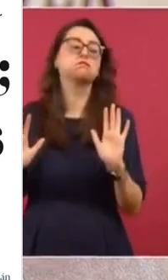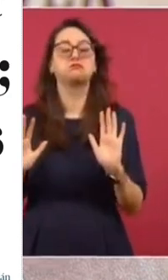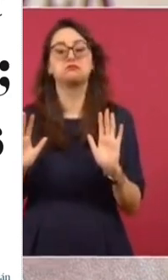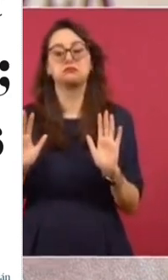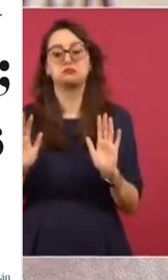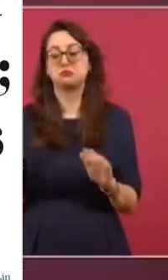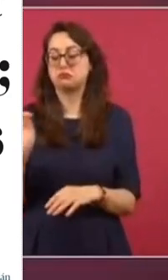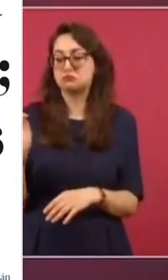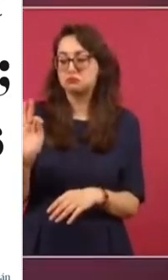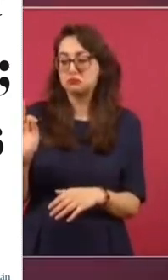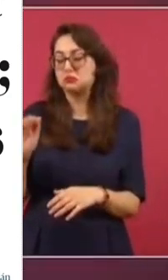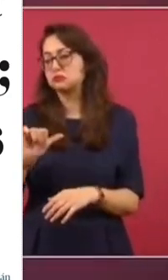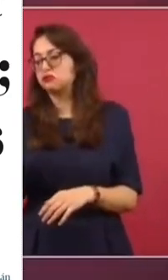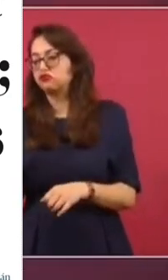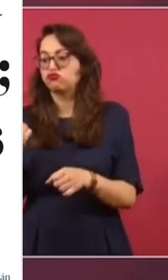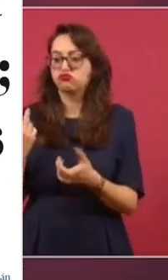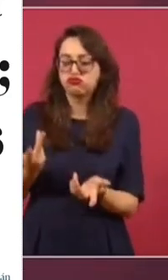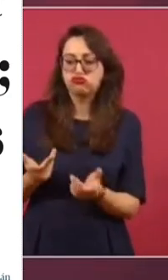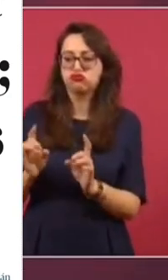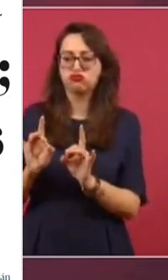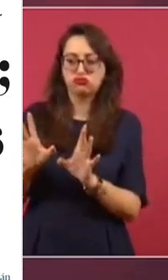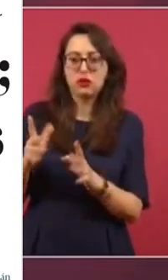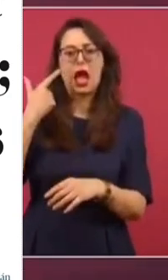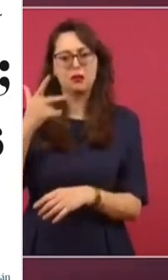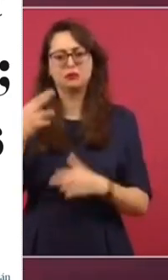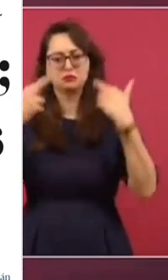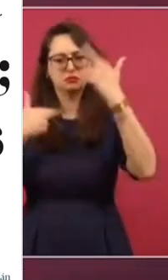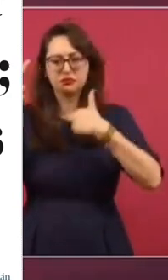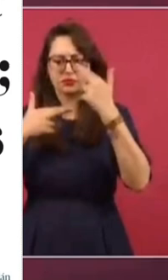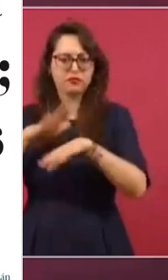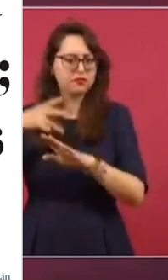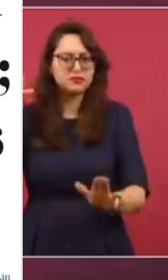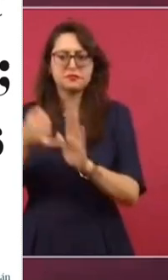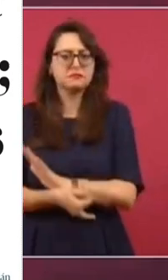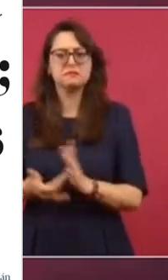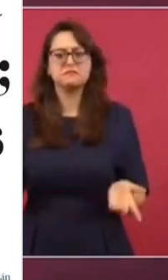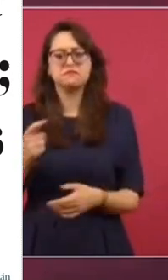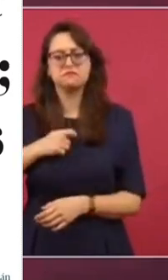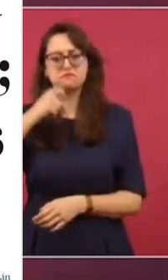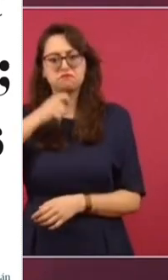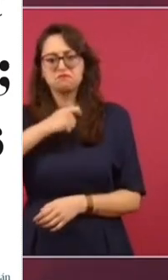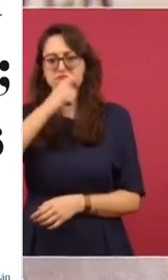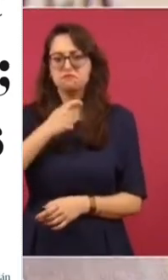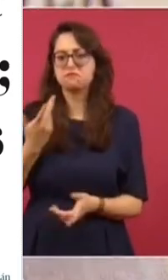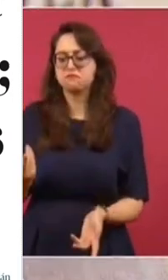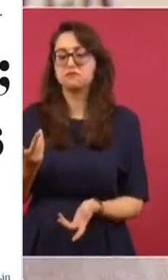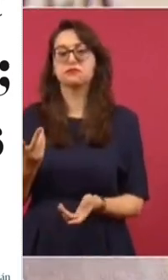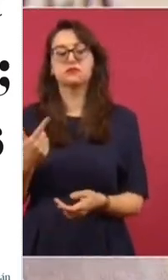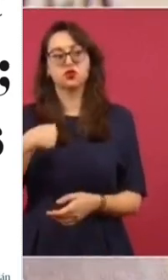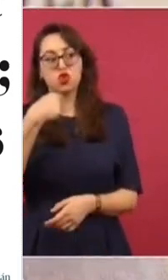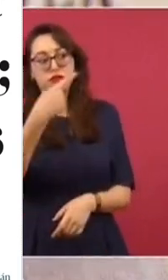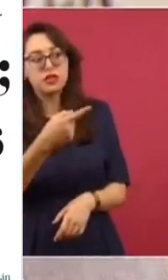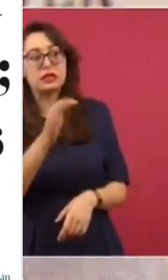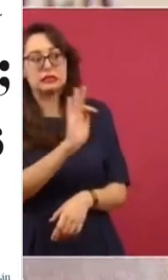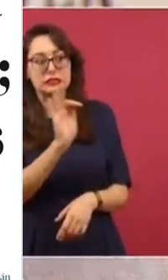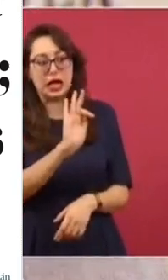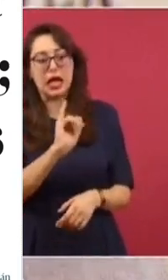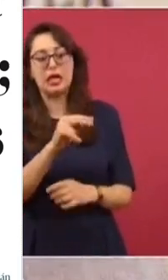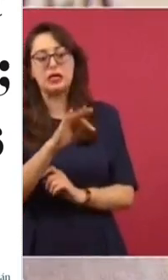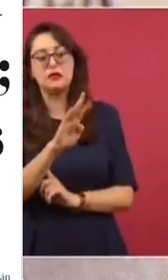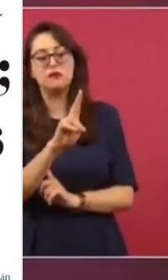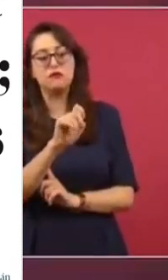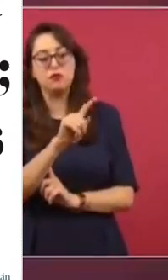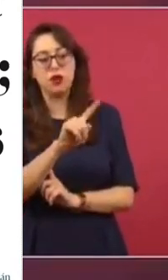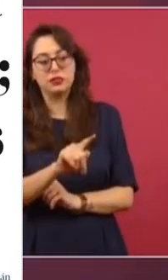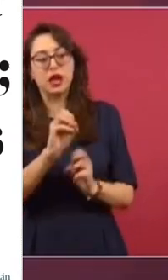padecimiento. Por ello se le hizo, como se le practica con cierta regularidad, la prueba, yo le informé, de la influenza y de COVID, resultando